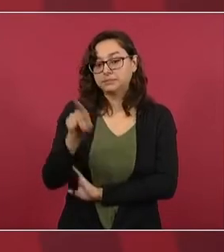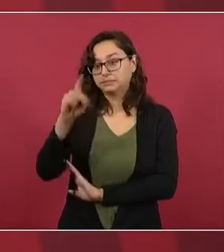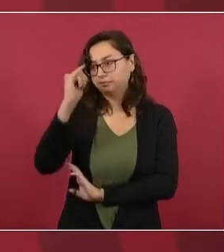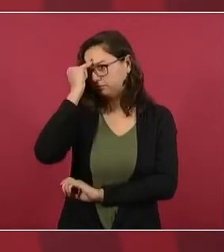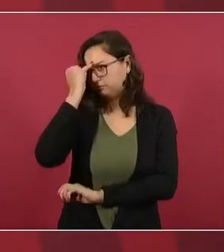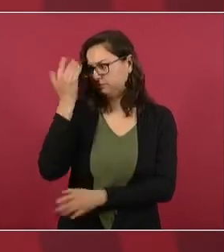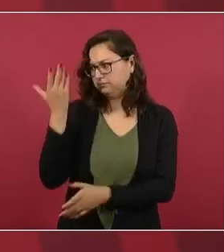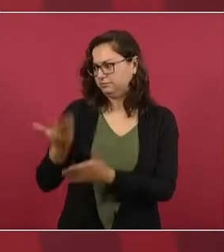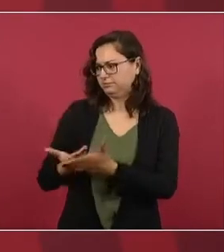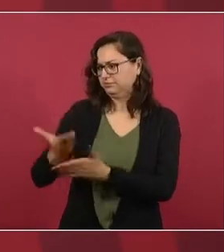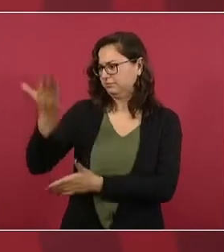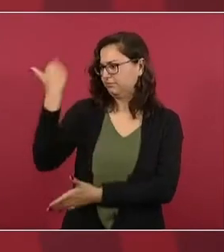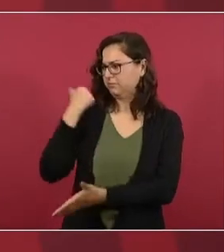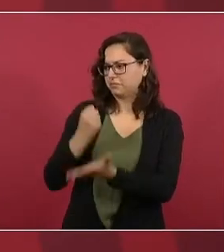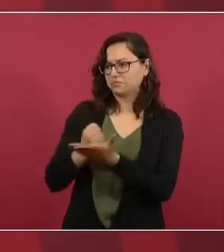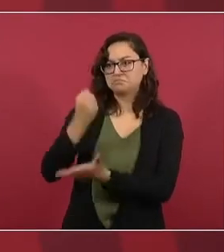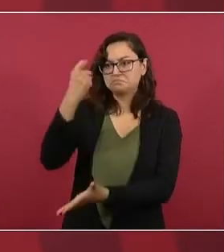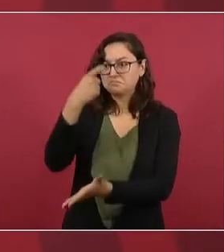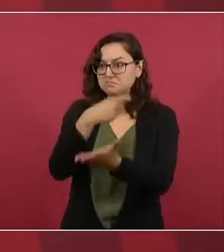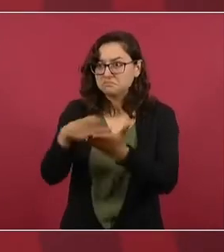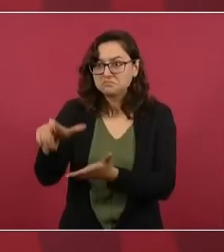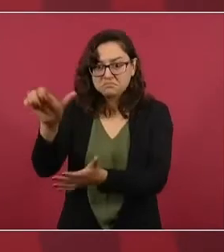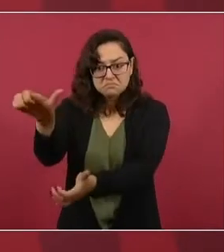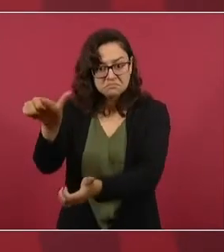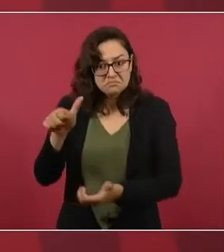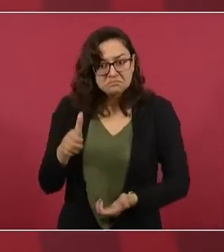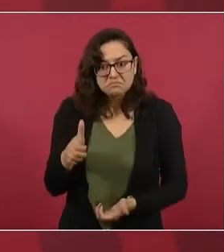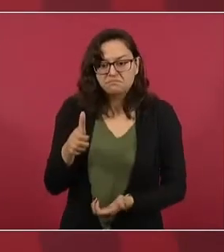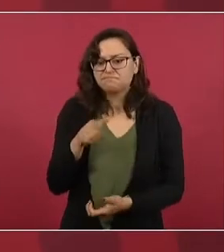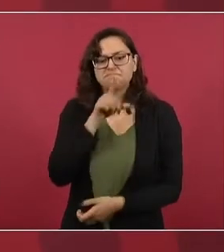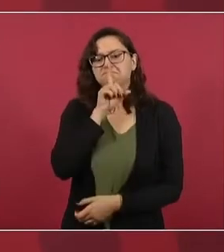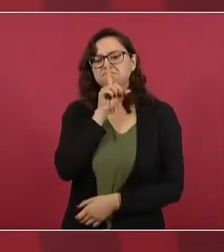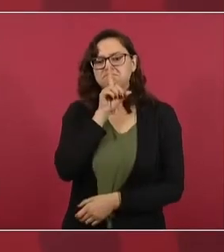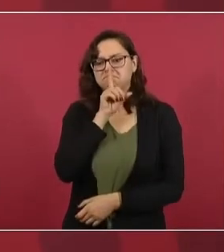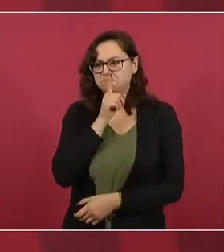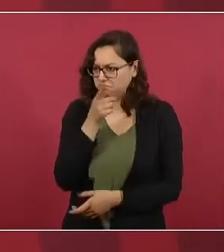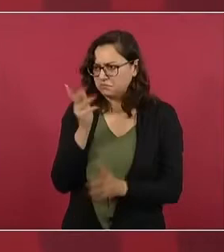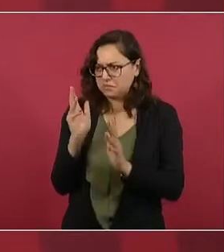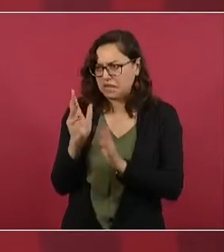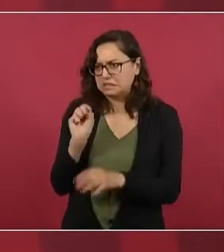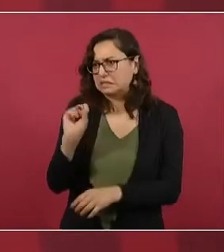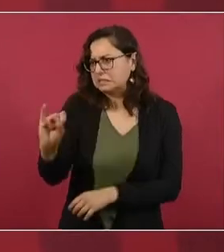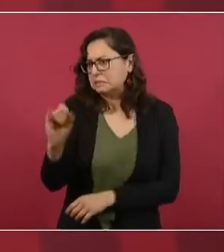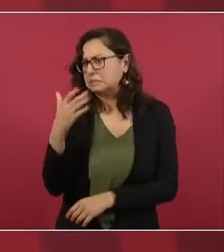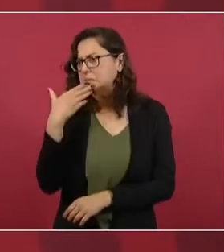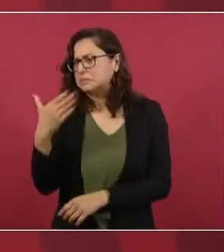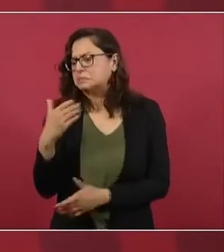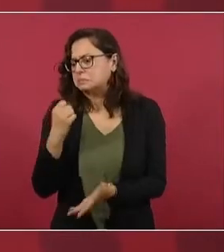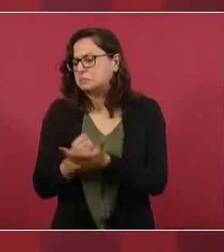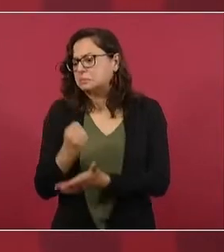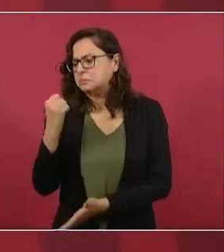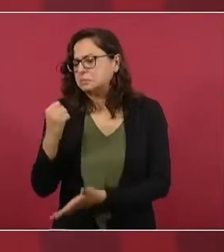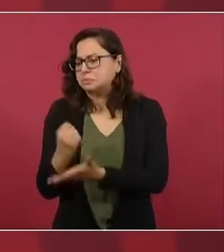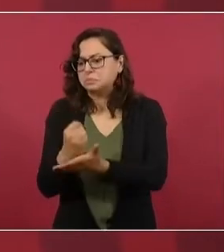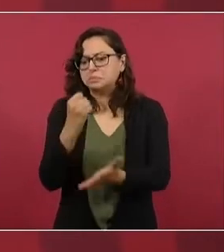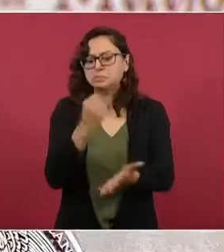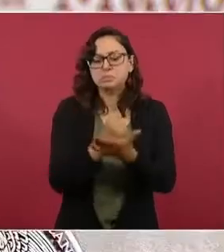y no hemos tenido ninguna intención de contratar este tipo de vacuna. Entonces, lo que hemos hecho siempre es